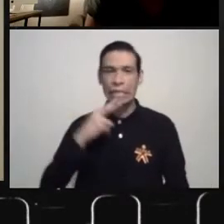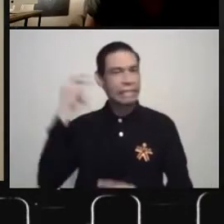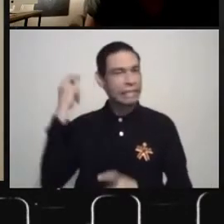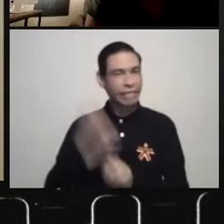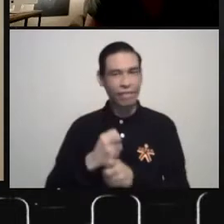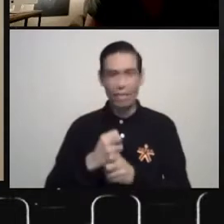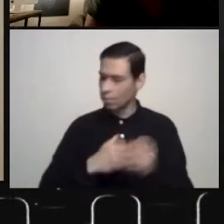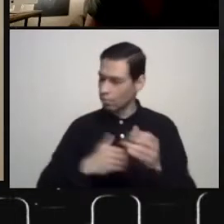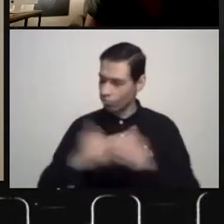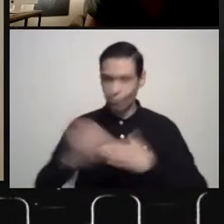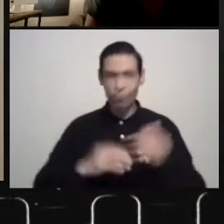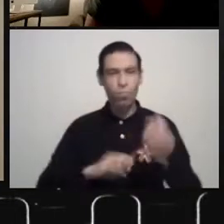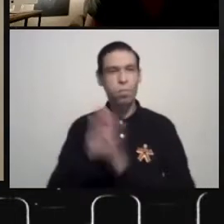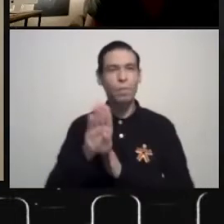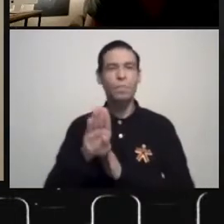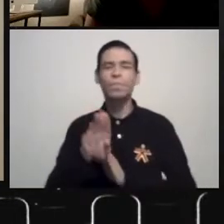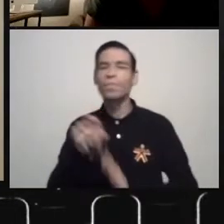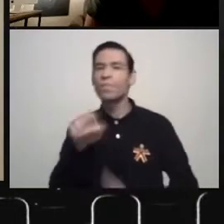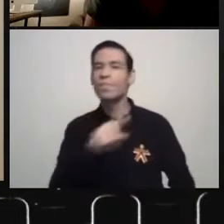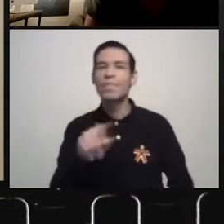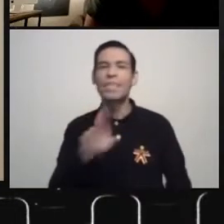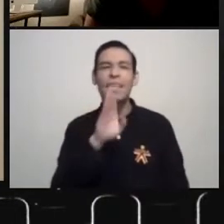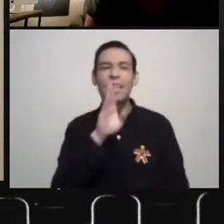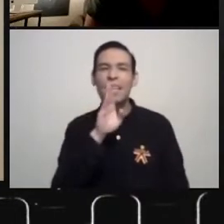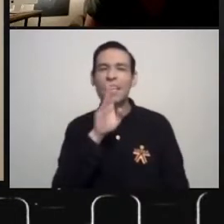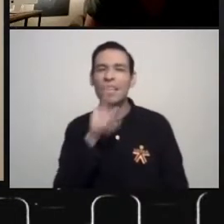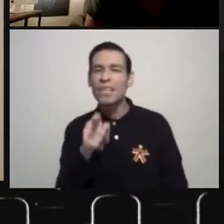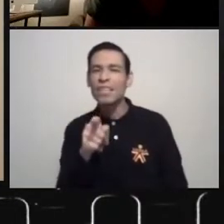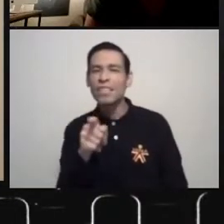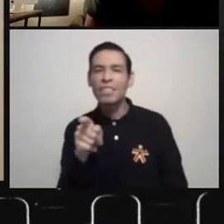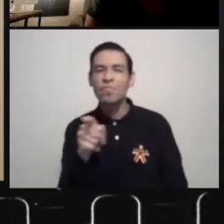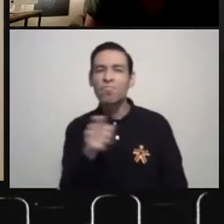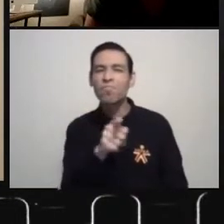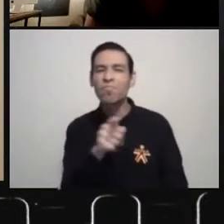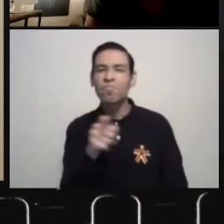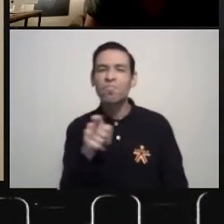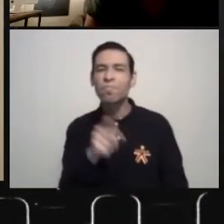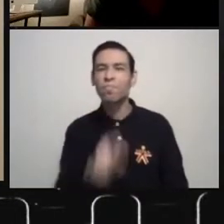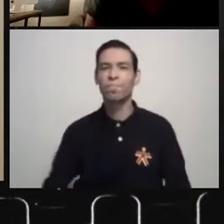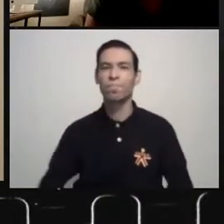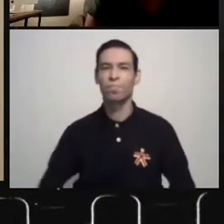sé quién de los dos se le ocurre algo y arranca. Pues,